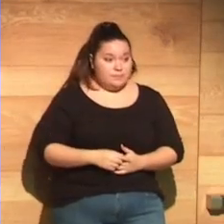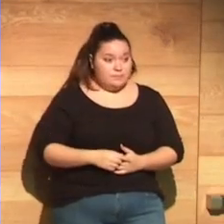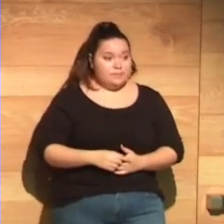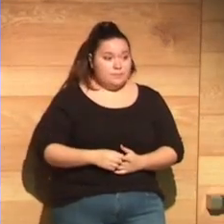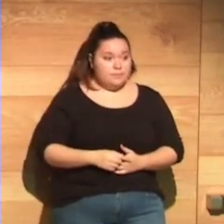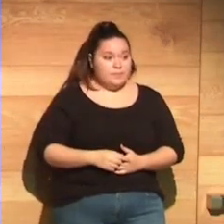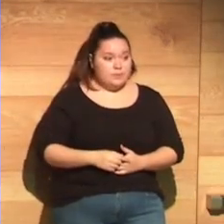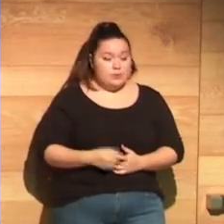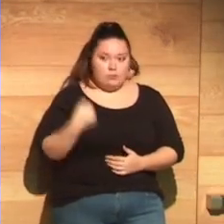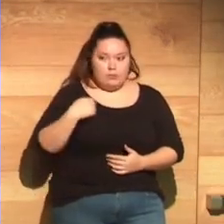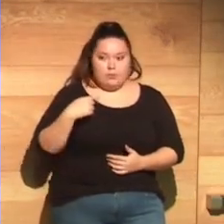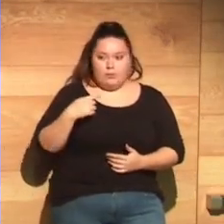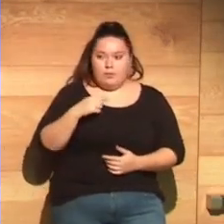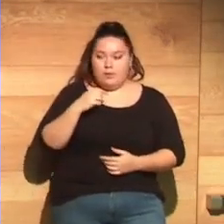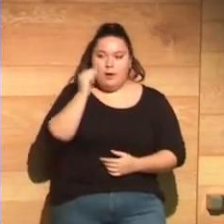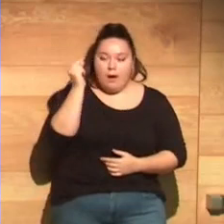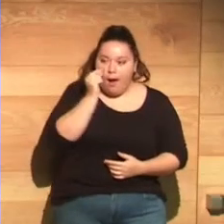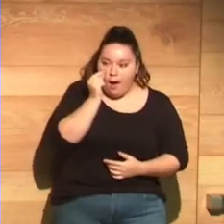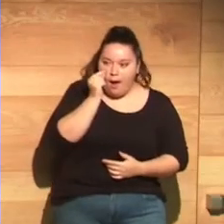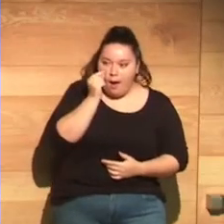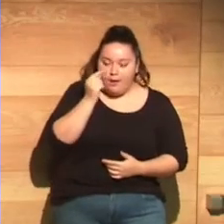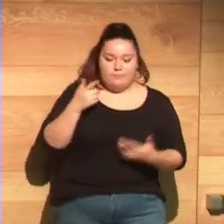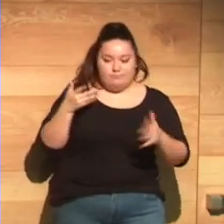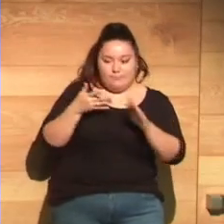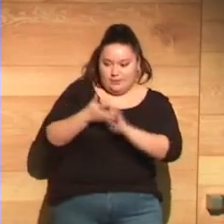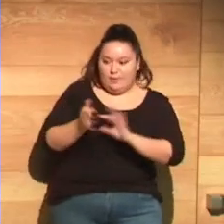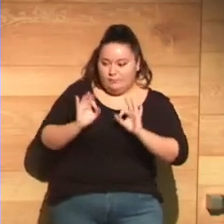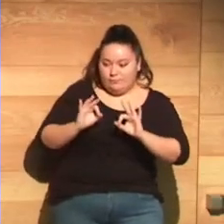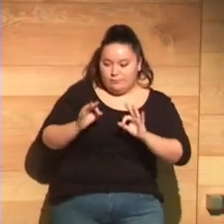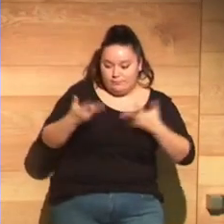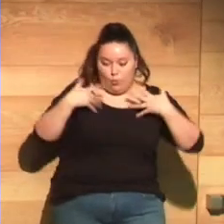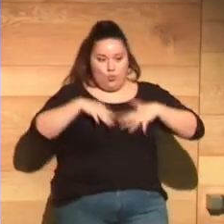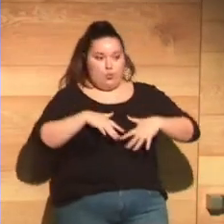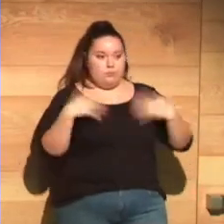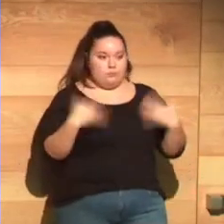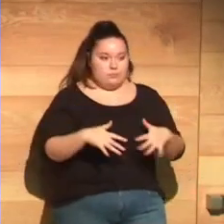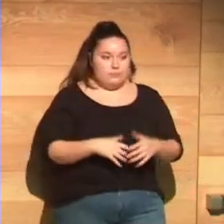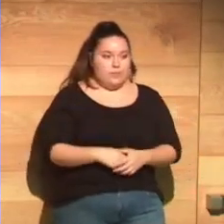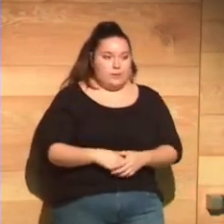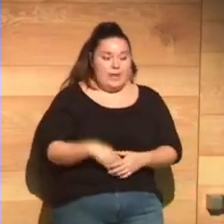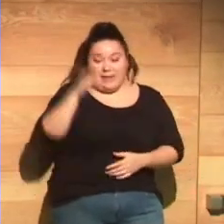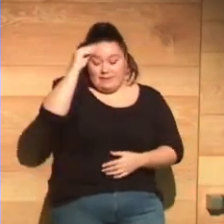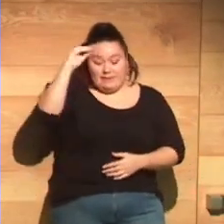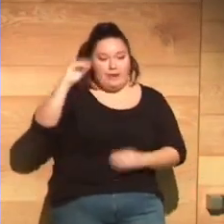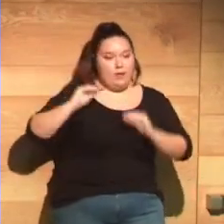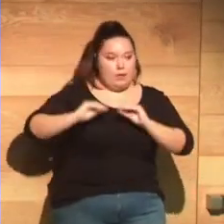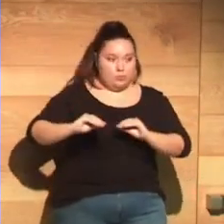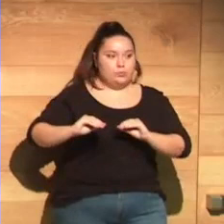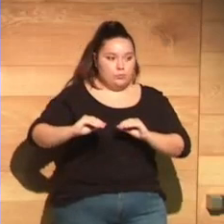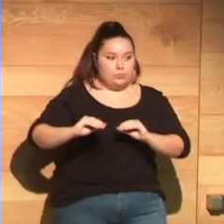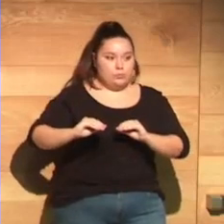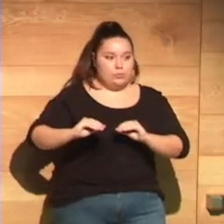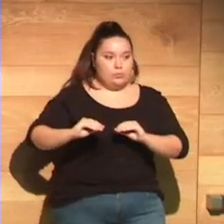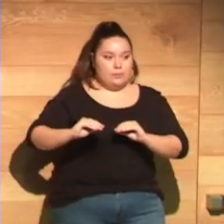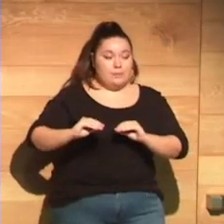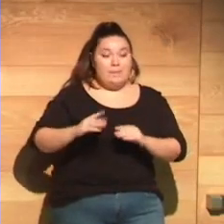lo que más me ha llegado. O sea, hasta cuanto más entrevistamos, más me doy cuenta de lo que significa, y es verdad, ¿eh?